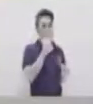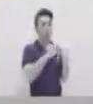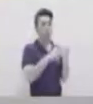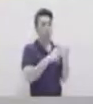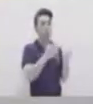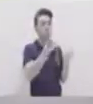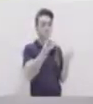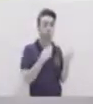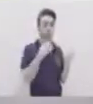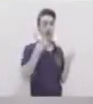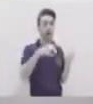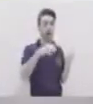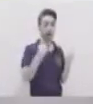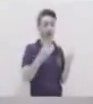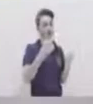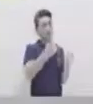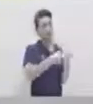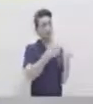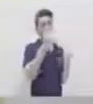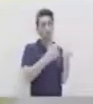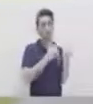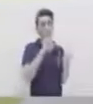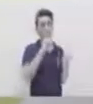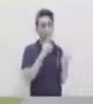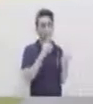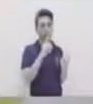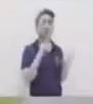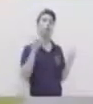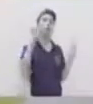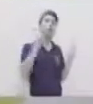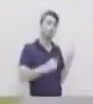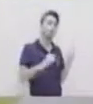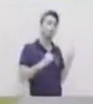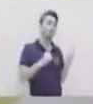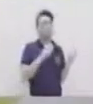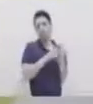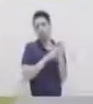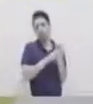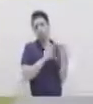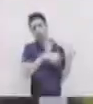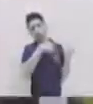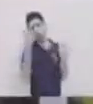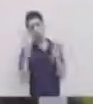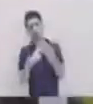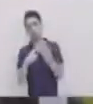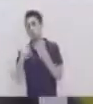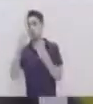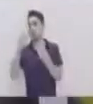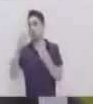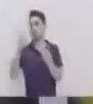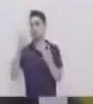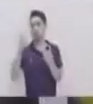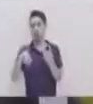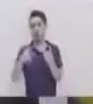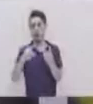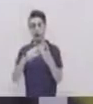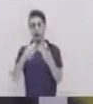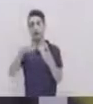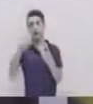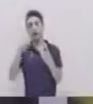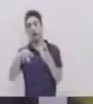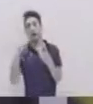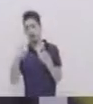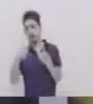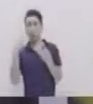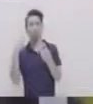luego a Ana y de último a Juan, o puedo llamar primero a Juan, luego a Carlos y de último a Ana. O sea, el orden en que los llame o en que